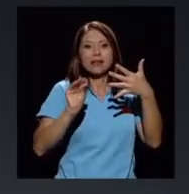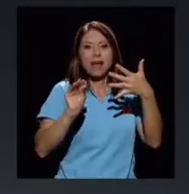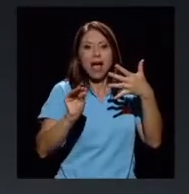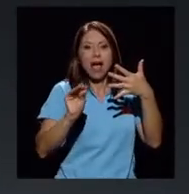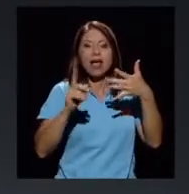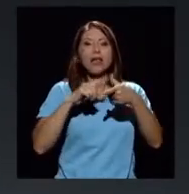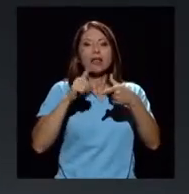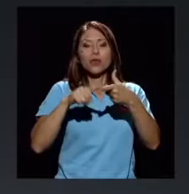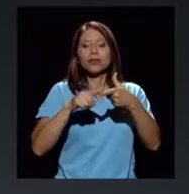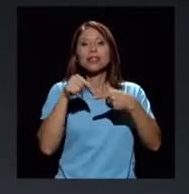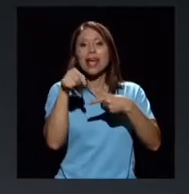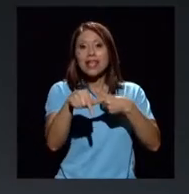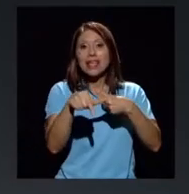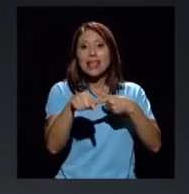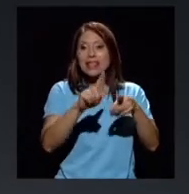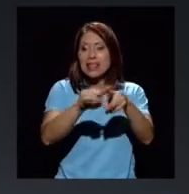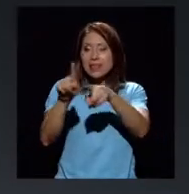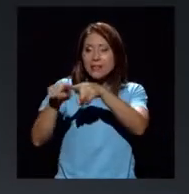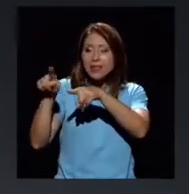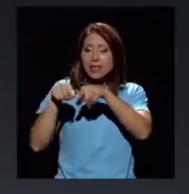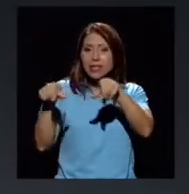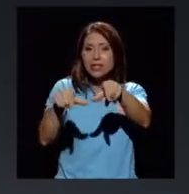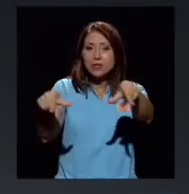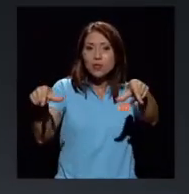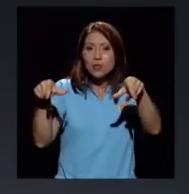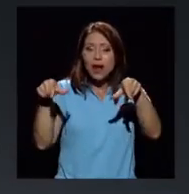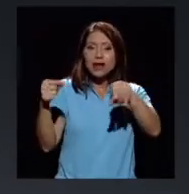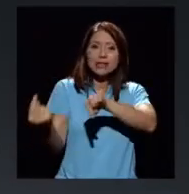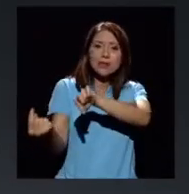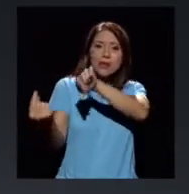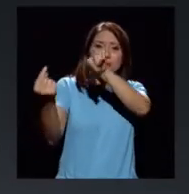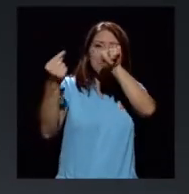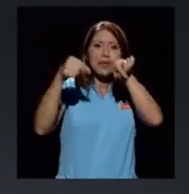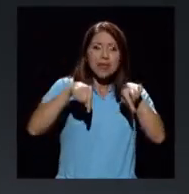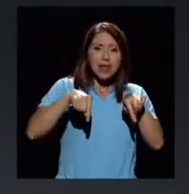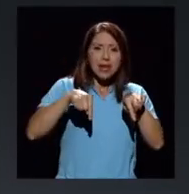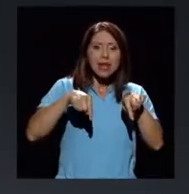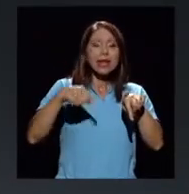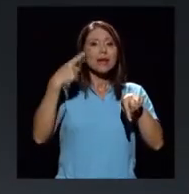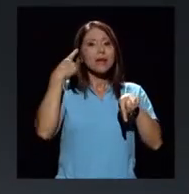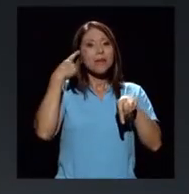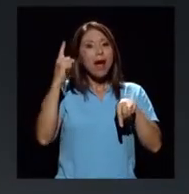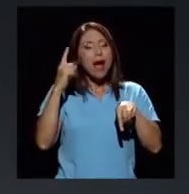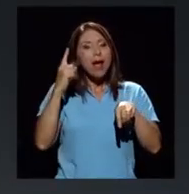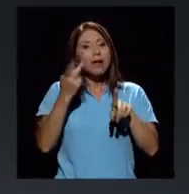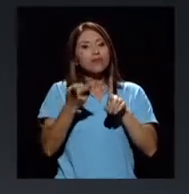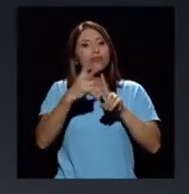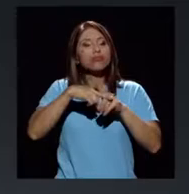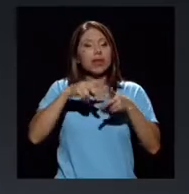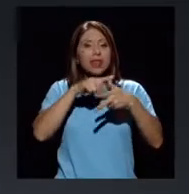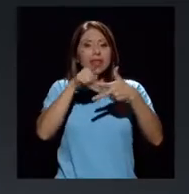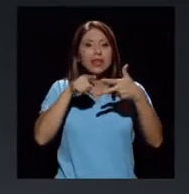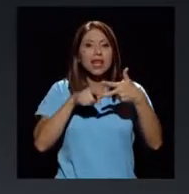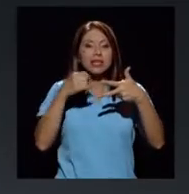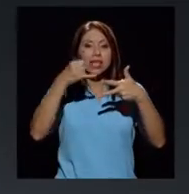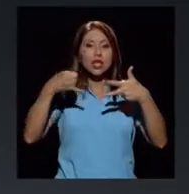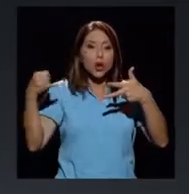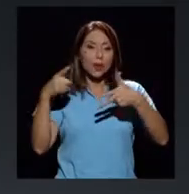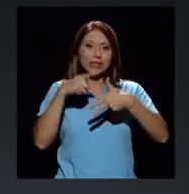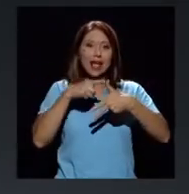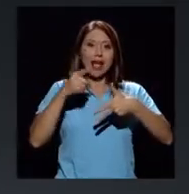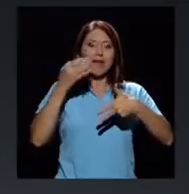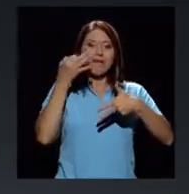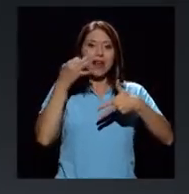cuadros de toda la región, en los tres idiomas, me imagino, francés, portugués y español,